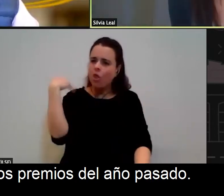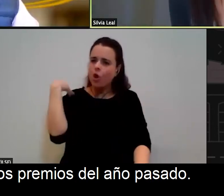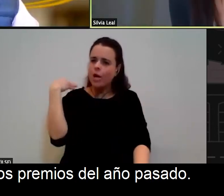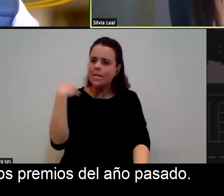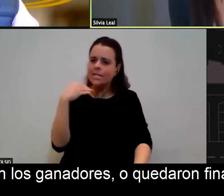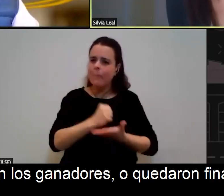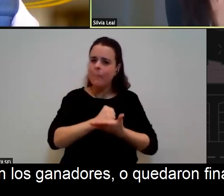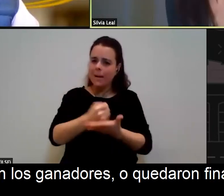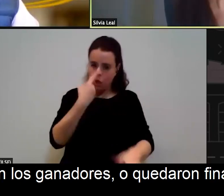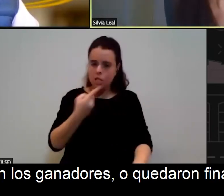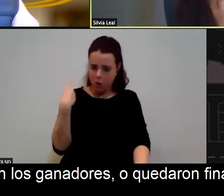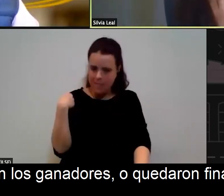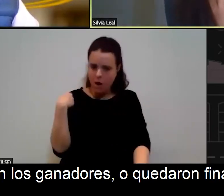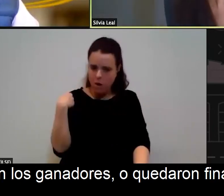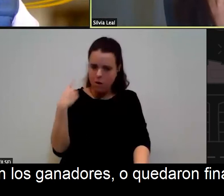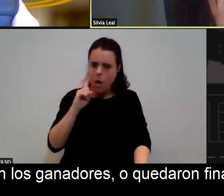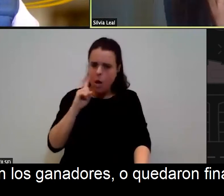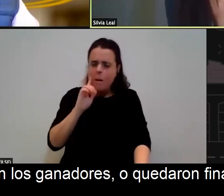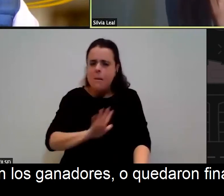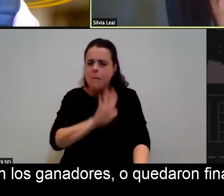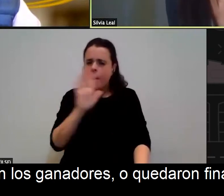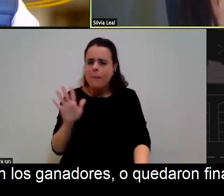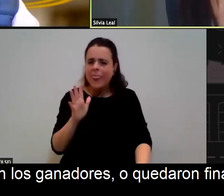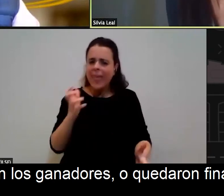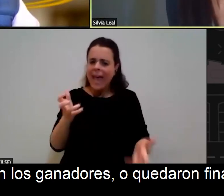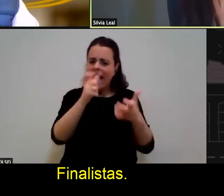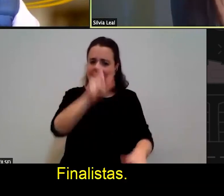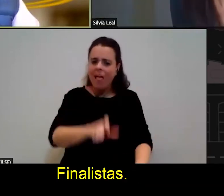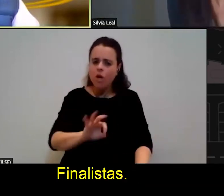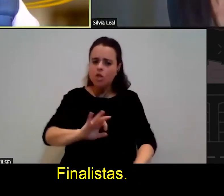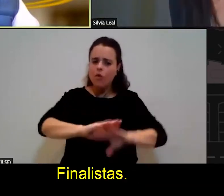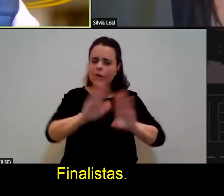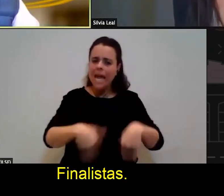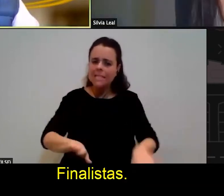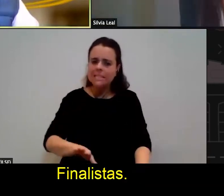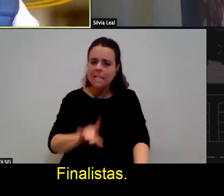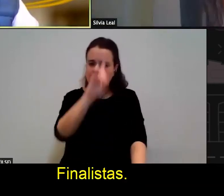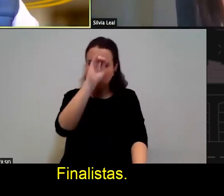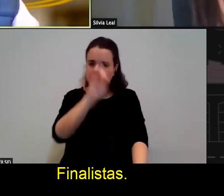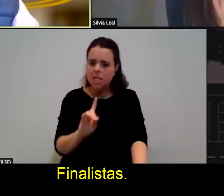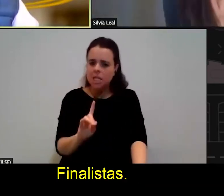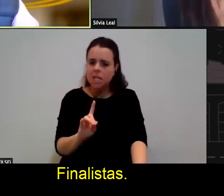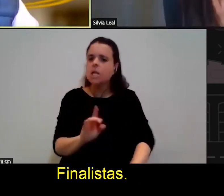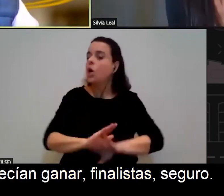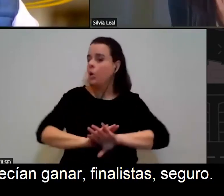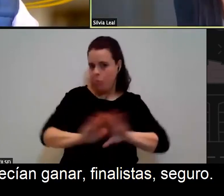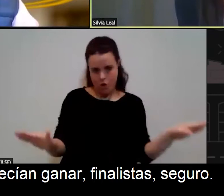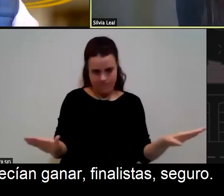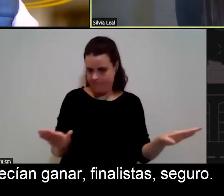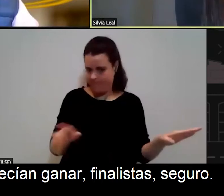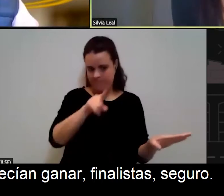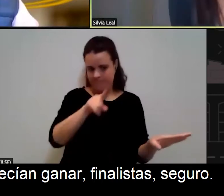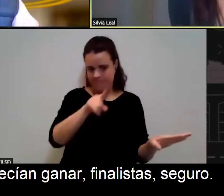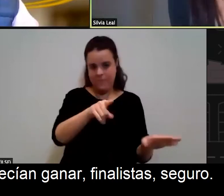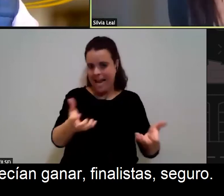del año pasado? Creo que eran los ganadores, ¿recuerdas? ¿O quedaron finalistas? Finalistas. Un poco. Bueno, desde luego que se merecían ganar y yo